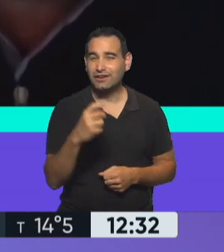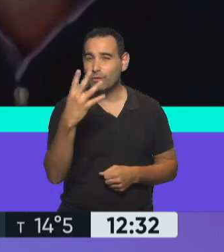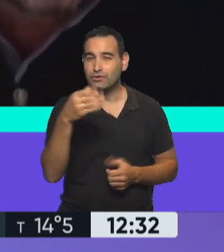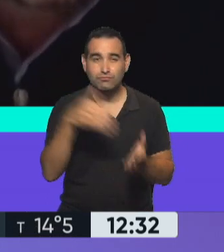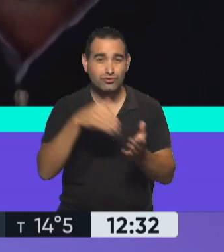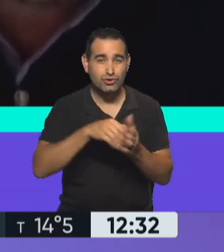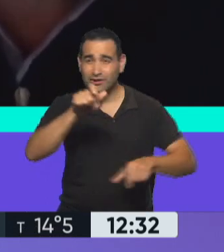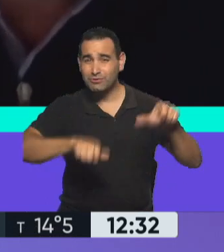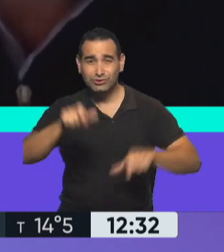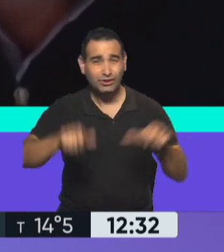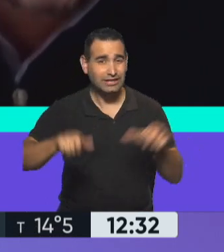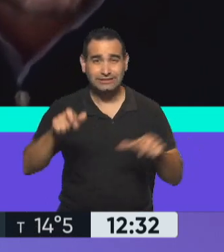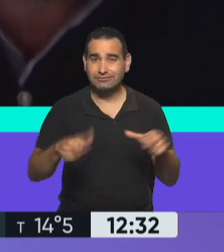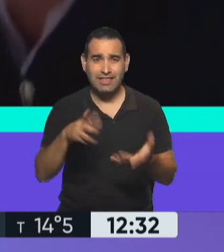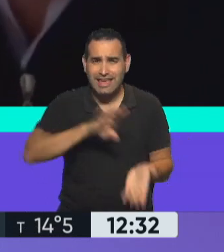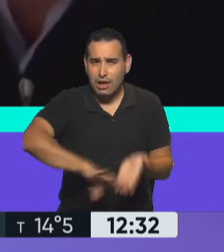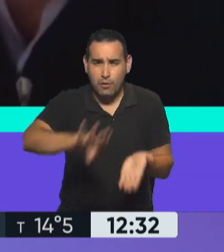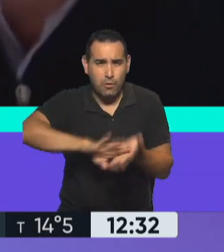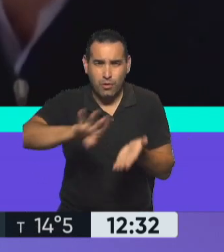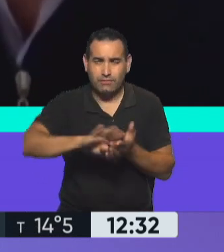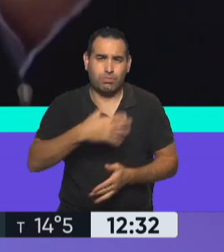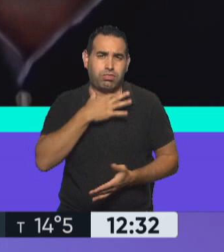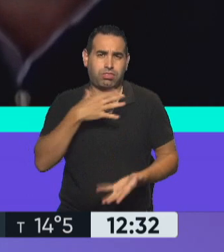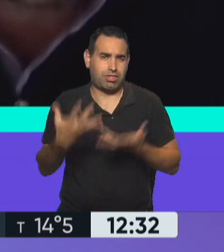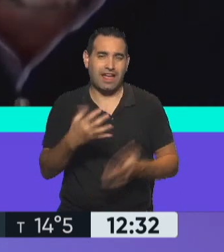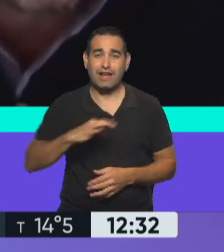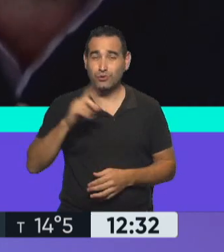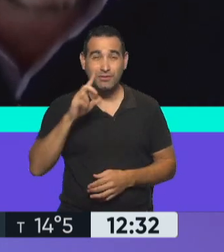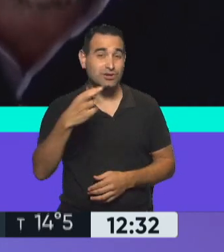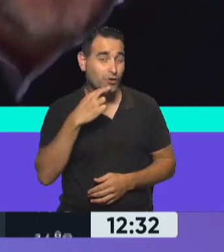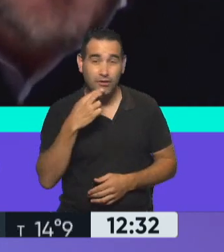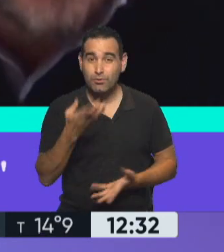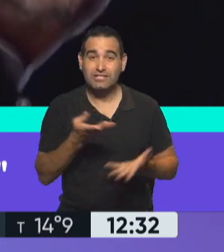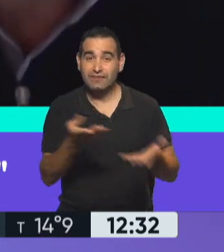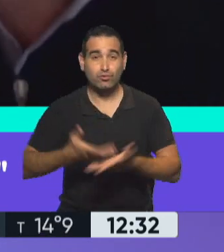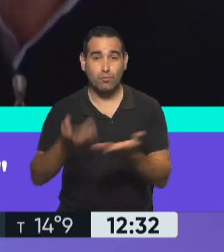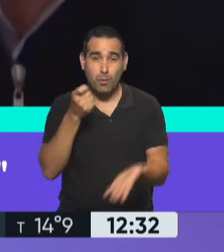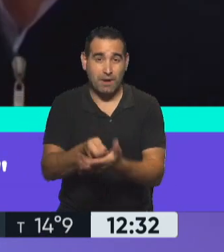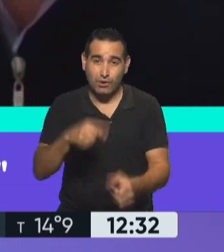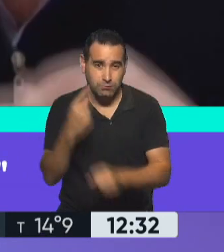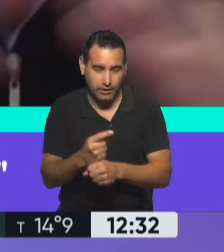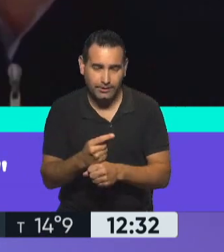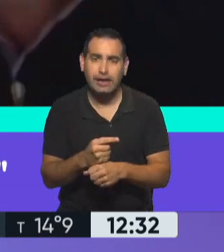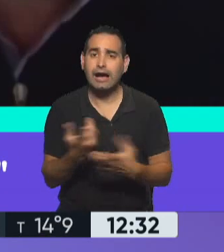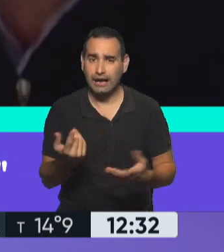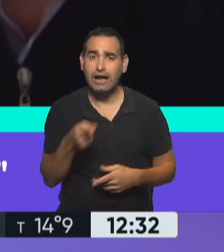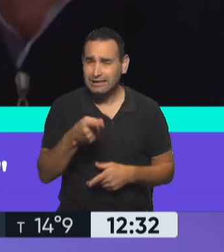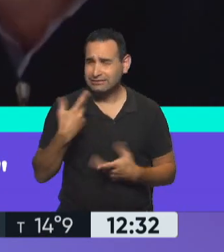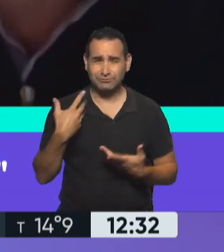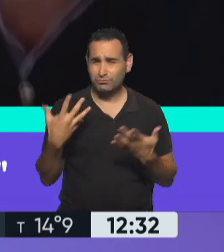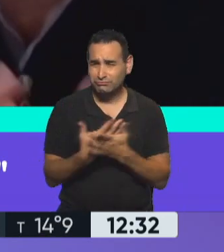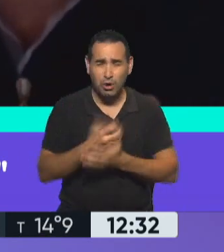4 millones de usuarios que estaban endeudados en 2019 porque no podían pagar el servicio público. Bueno, esa pesadilla,